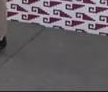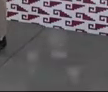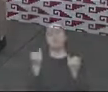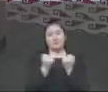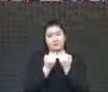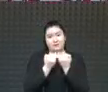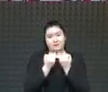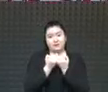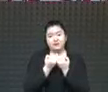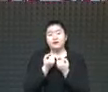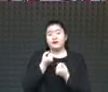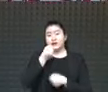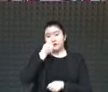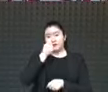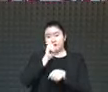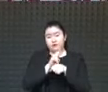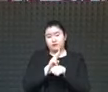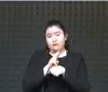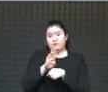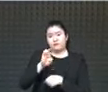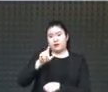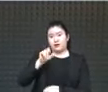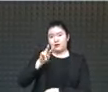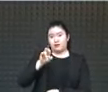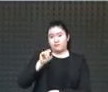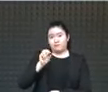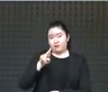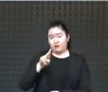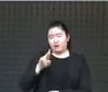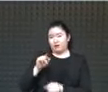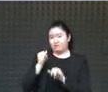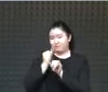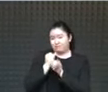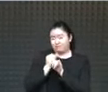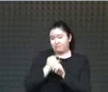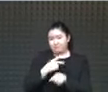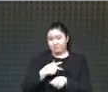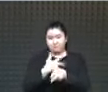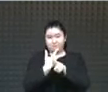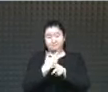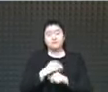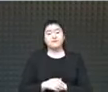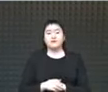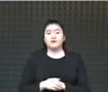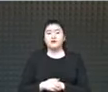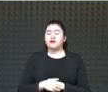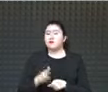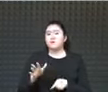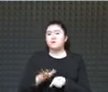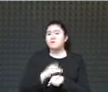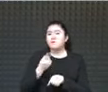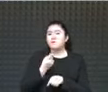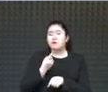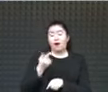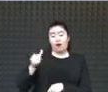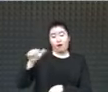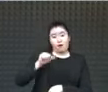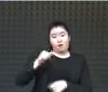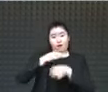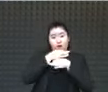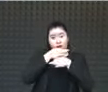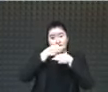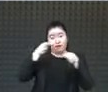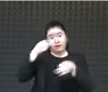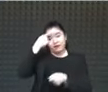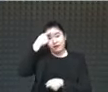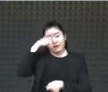subsecretario de Educación, Vladimir Valdés, a distancia, informarles de el apoyo para útiles y uniformes